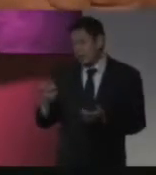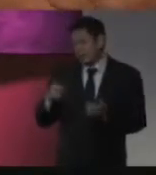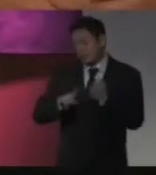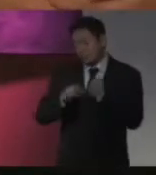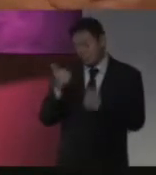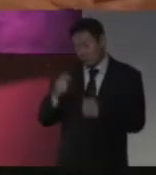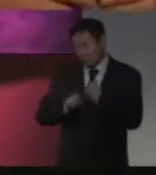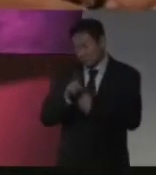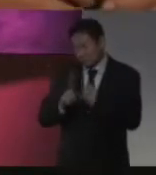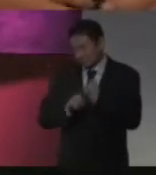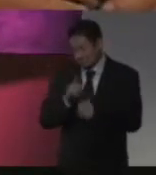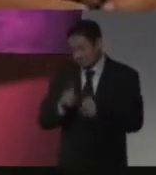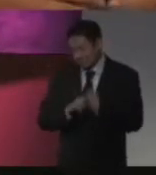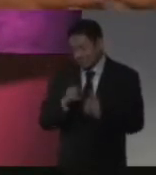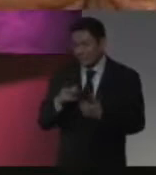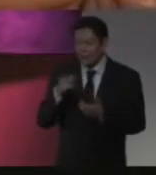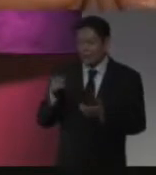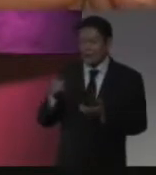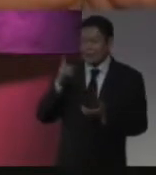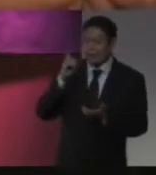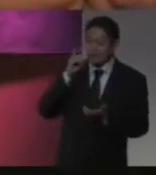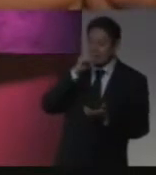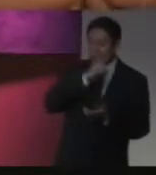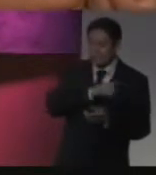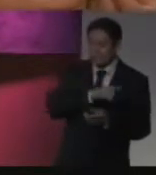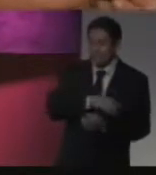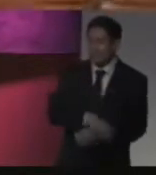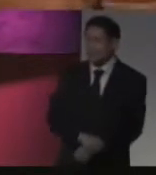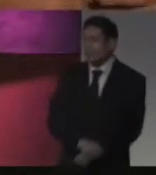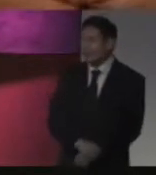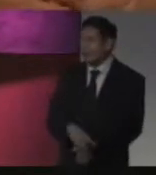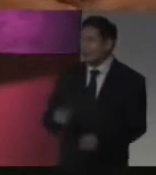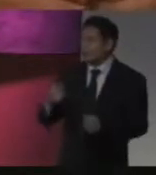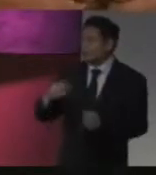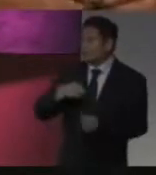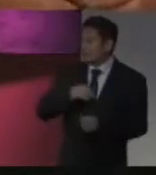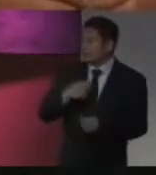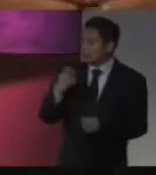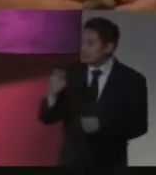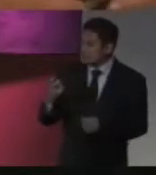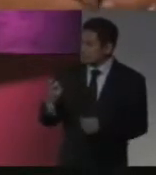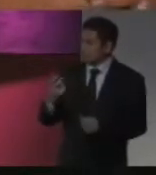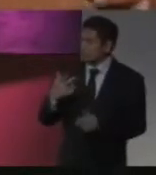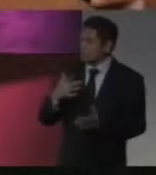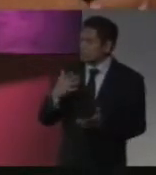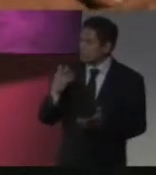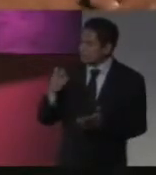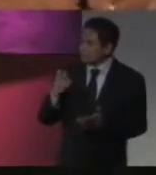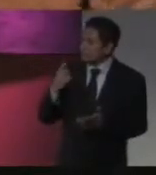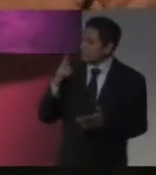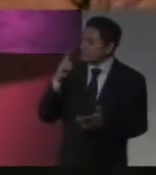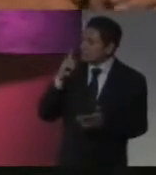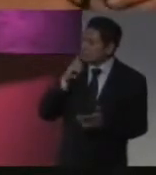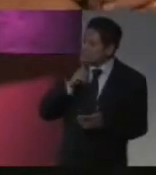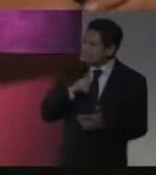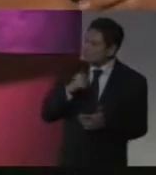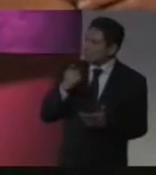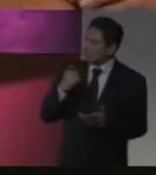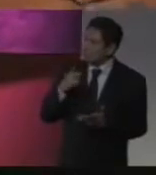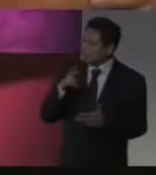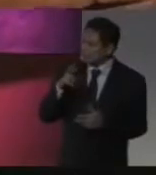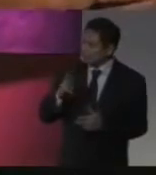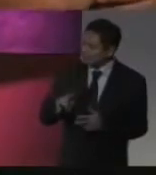ha sido una experiencia dura para nosotras, ¿sí?, que nos ha llevado a